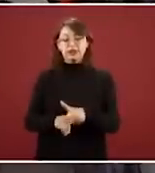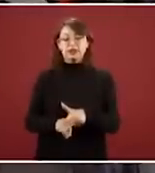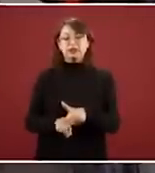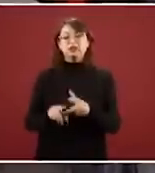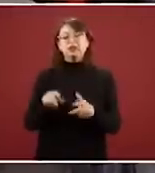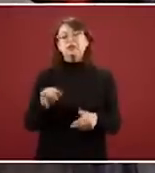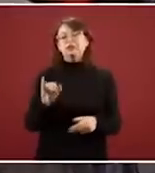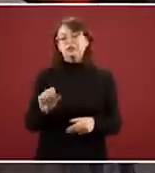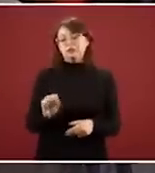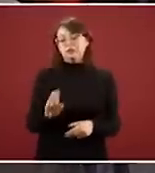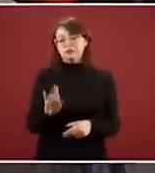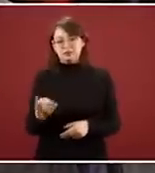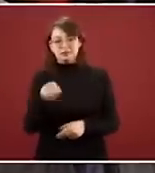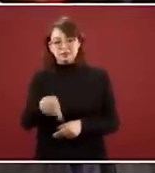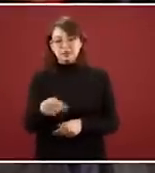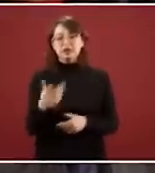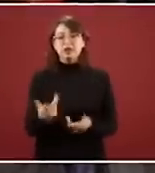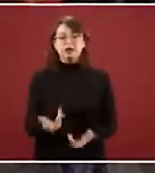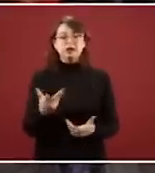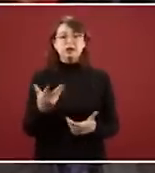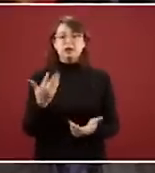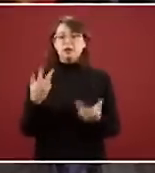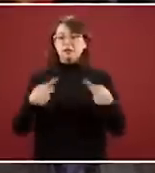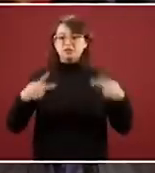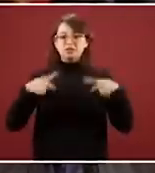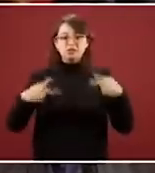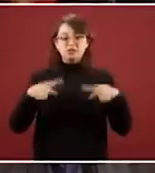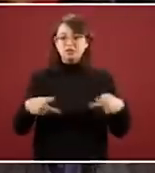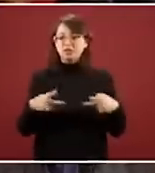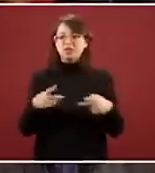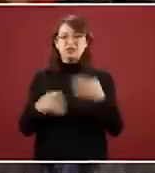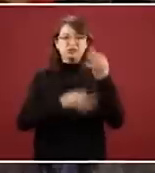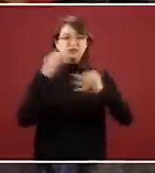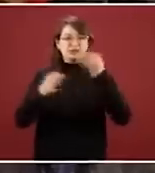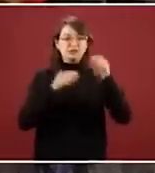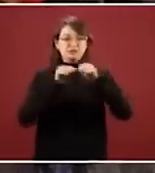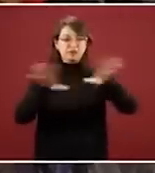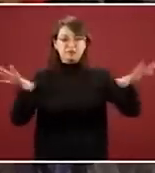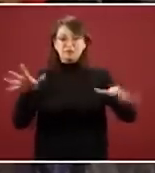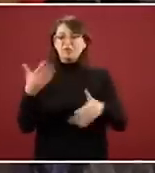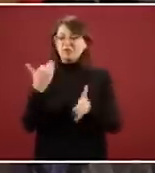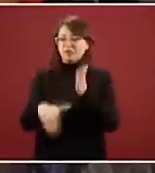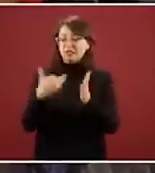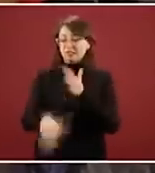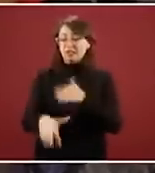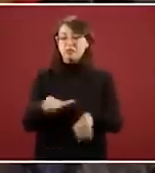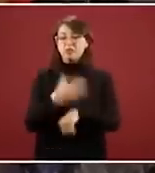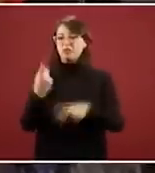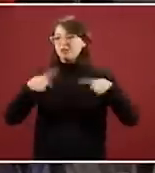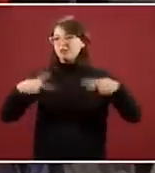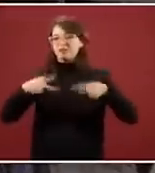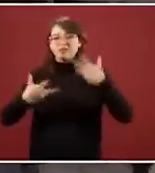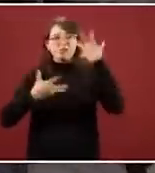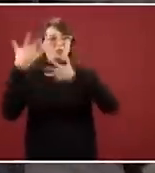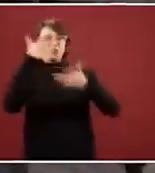información, mucha gente no está enterada de que puede acudir al centro de salud nada más con su credencial de elector para atenderse. Mucha gente no sabe cuáles son